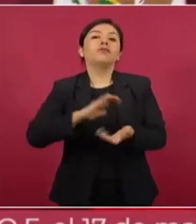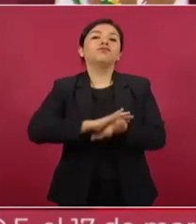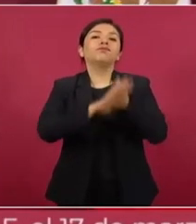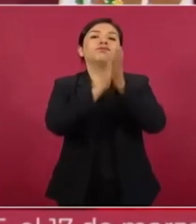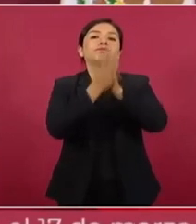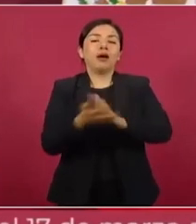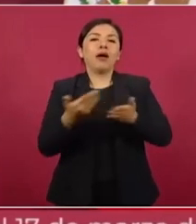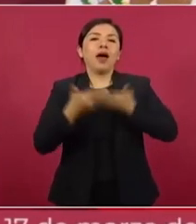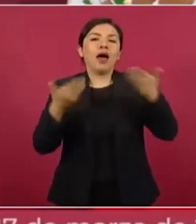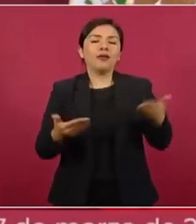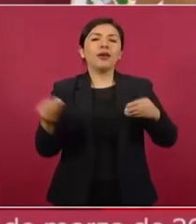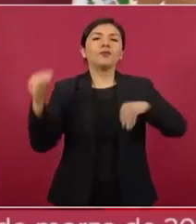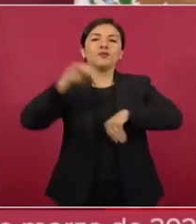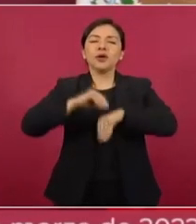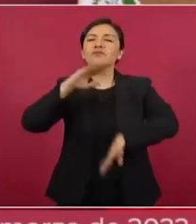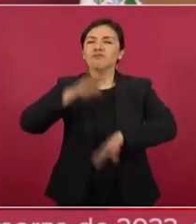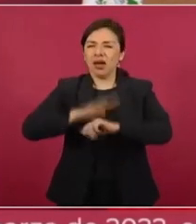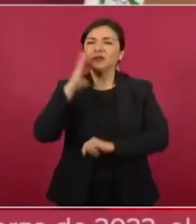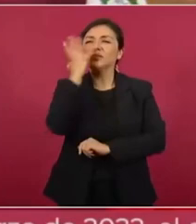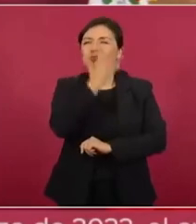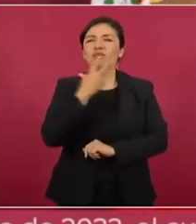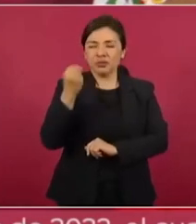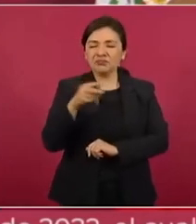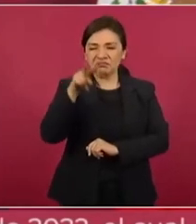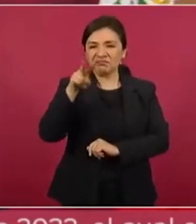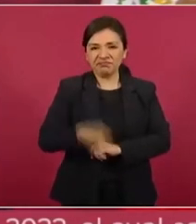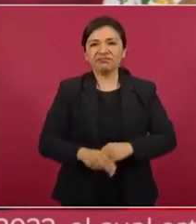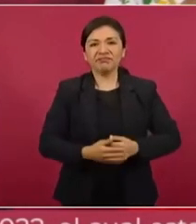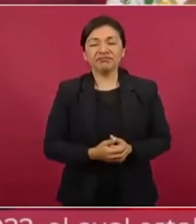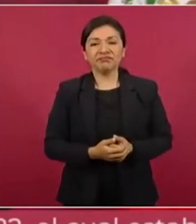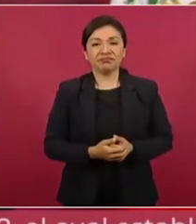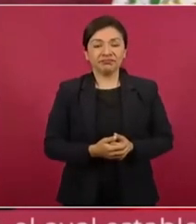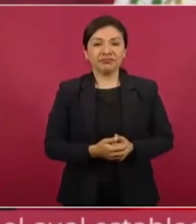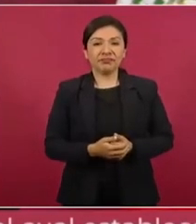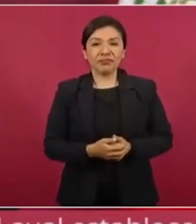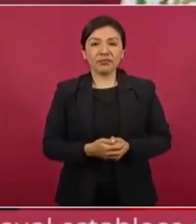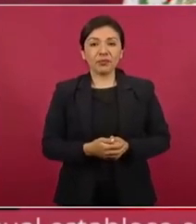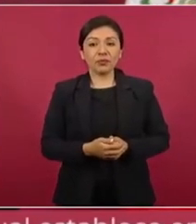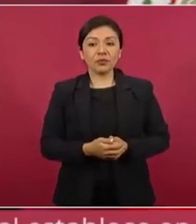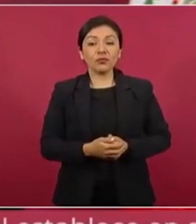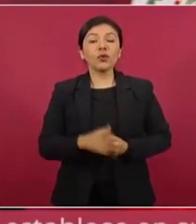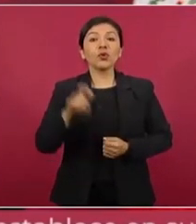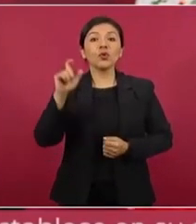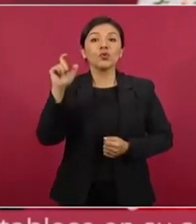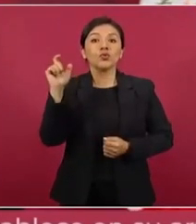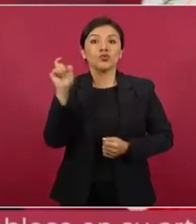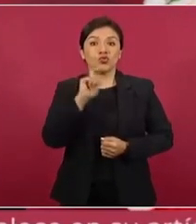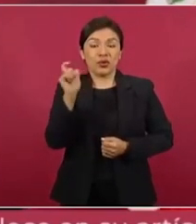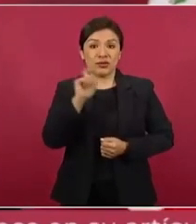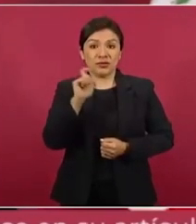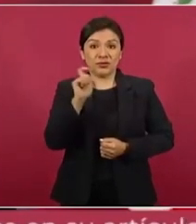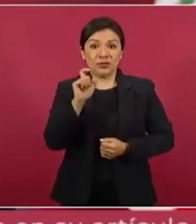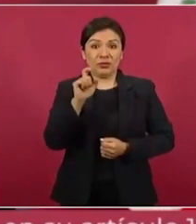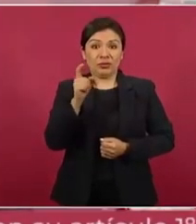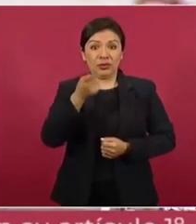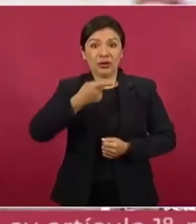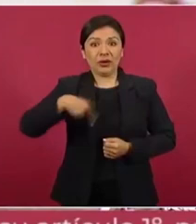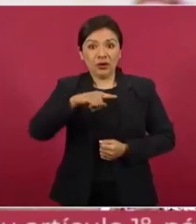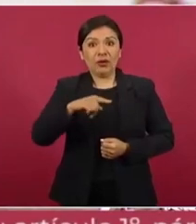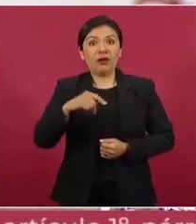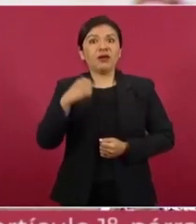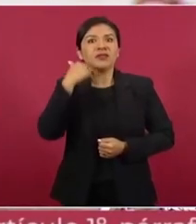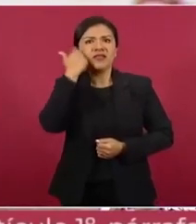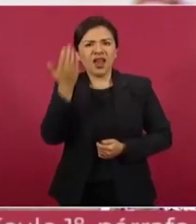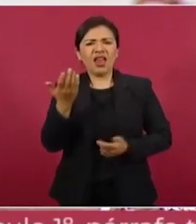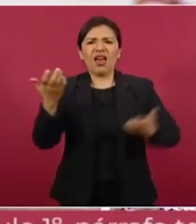está convirtiendo en un paraíso. Ya ven cómo cuando se es Mesías se puede cambiar